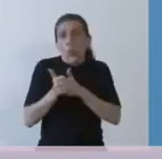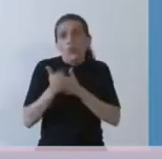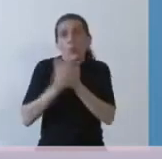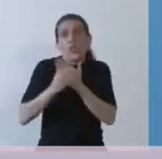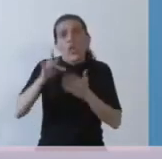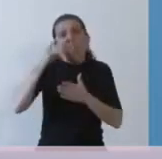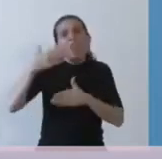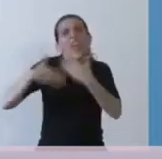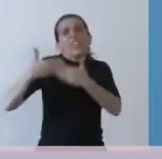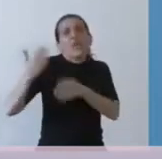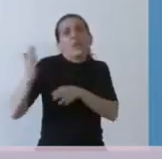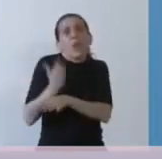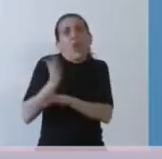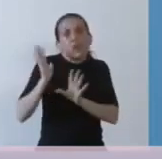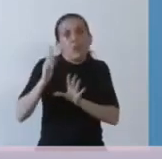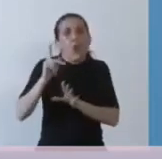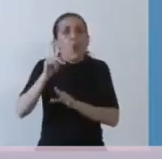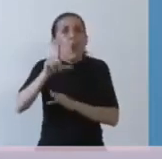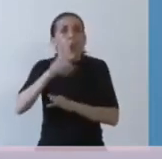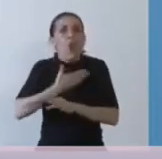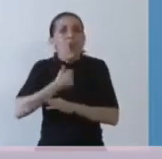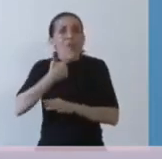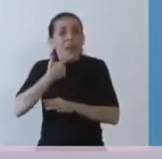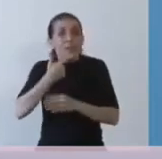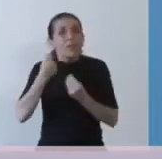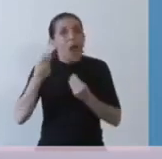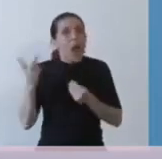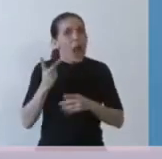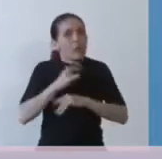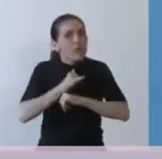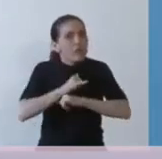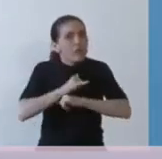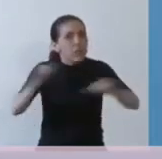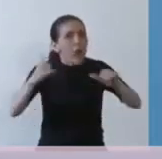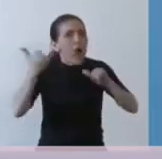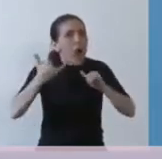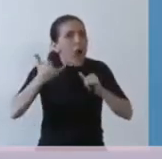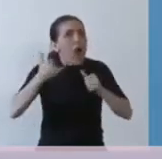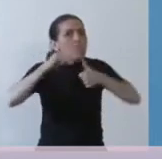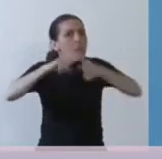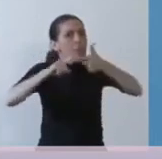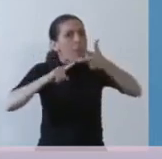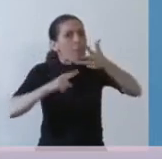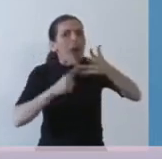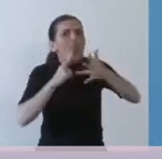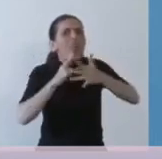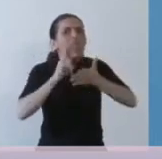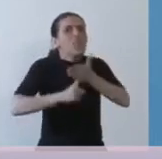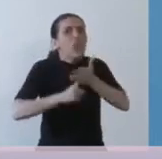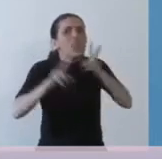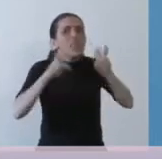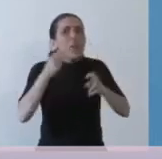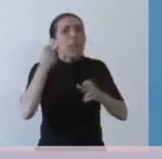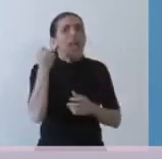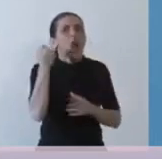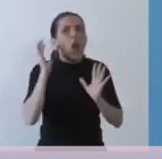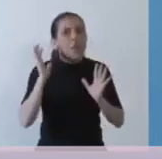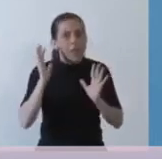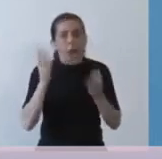desarrollo productivo Matías kulfas para anunciar un paquete de medidas económicas que tiene el